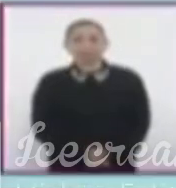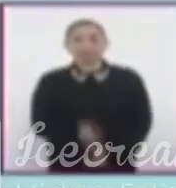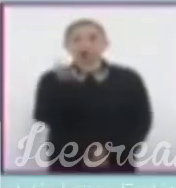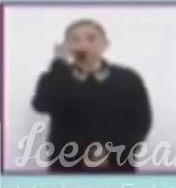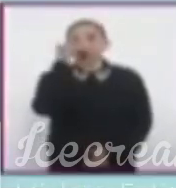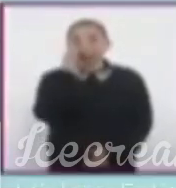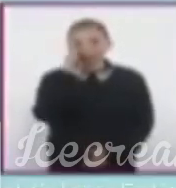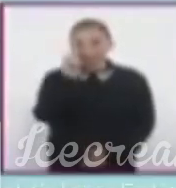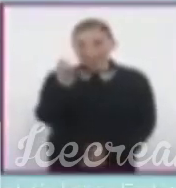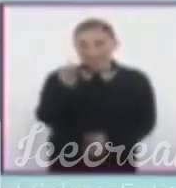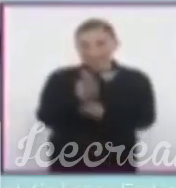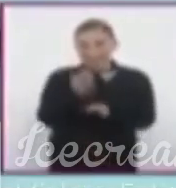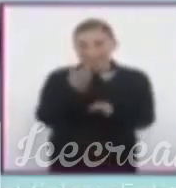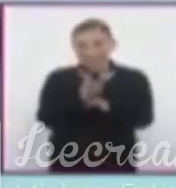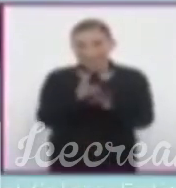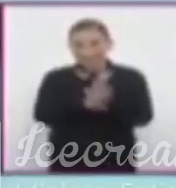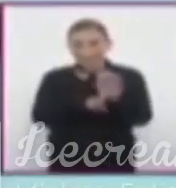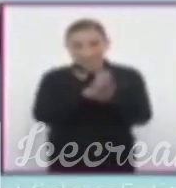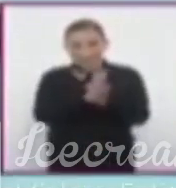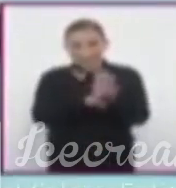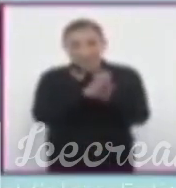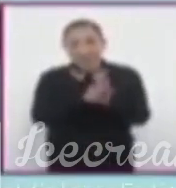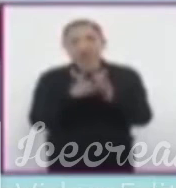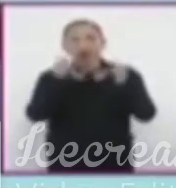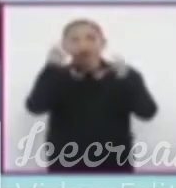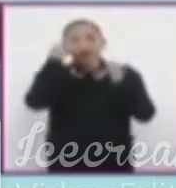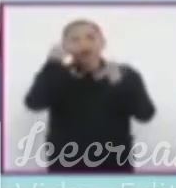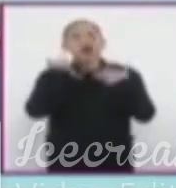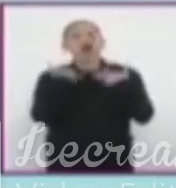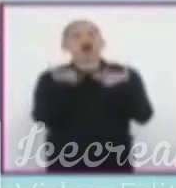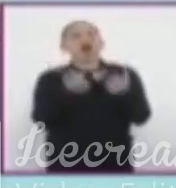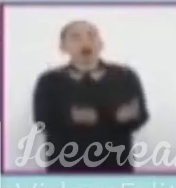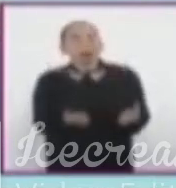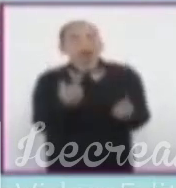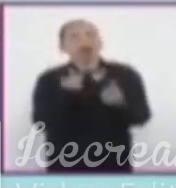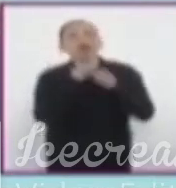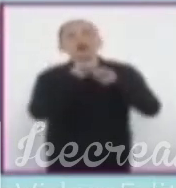Esperamos que con lo que han visto en este video tengan más claro a qué